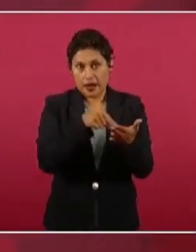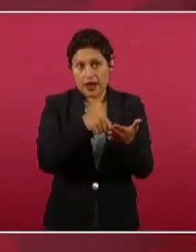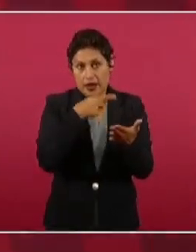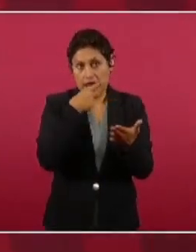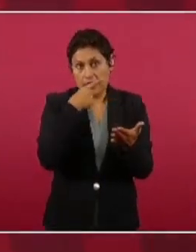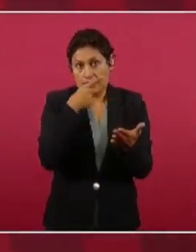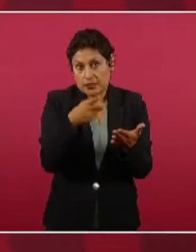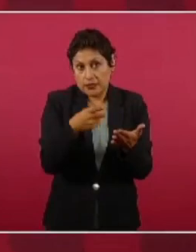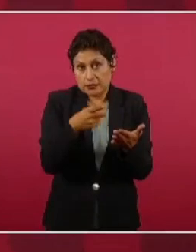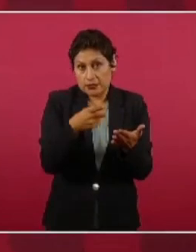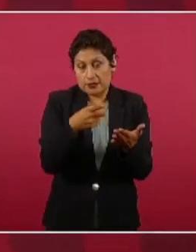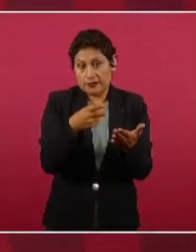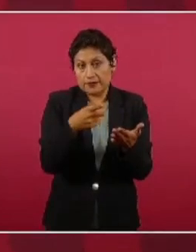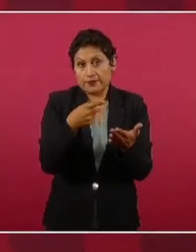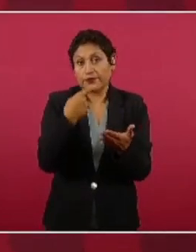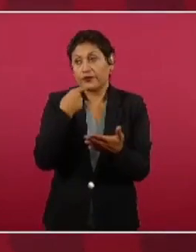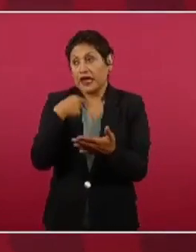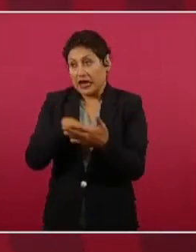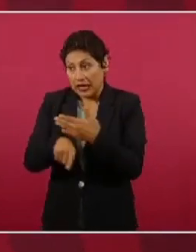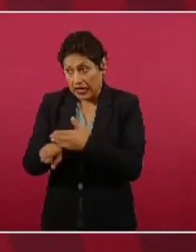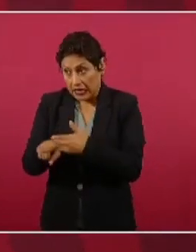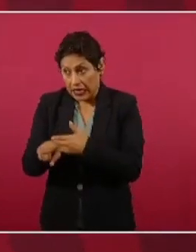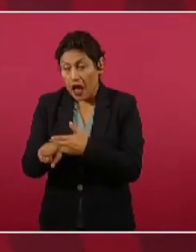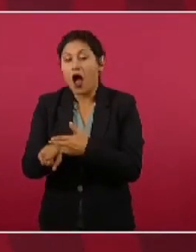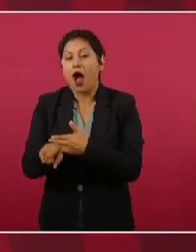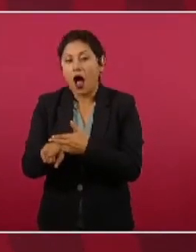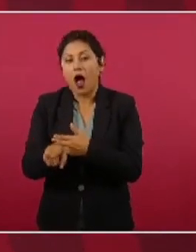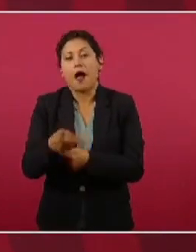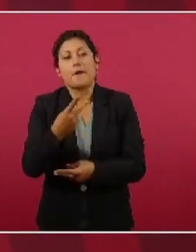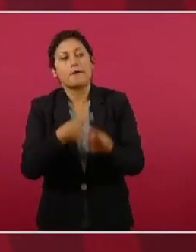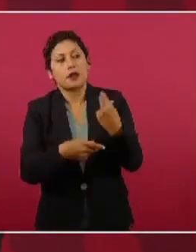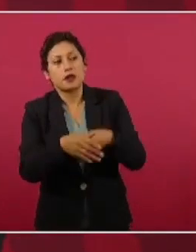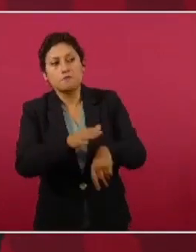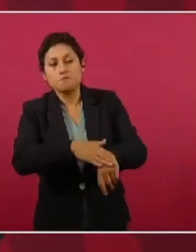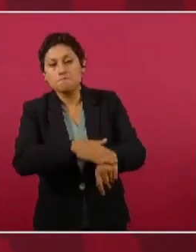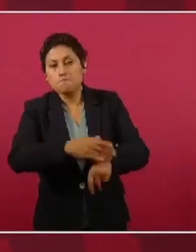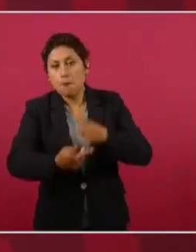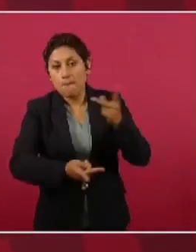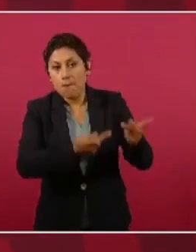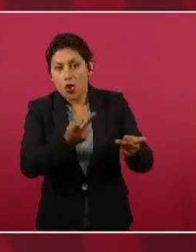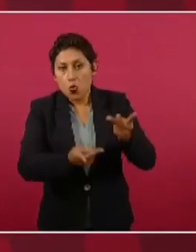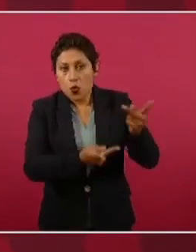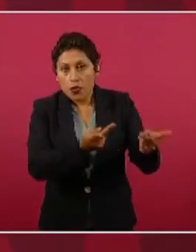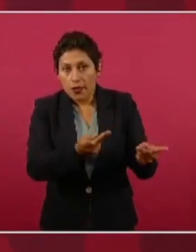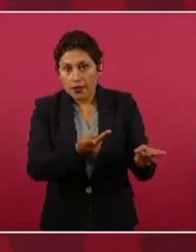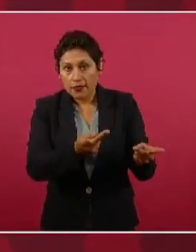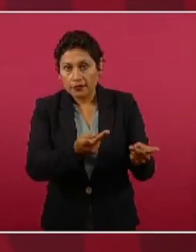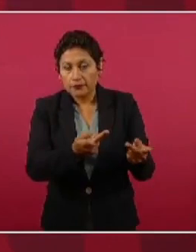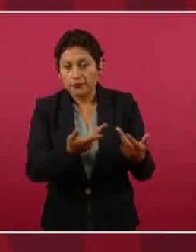hacerle algunas preguntas, incluso firman